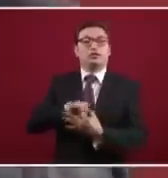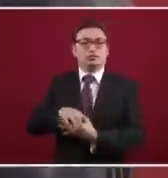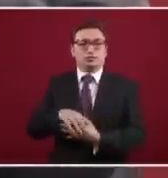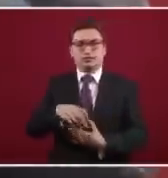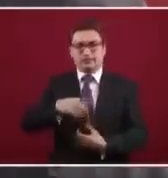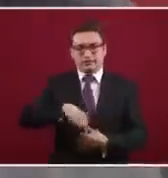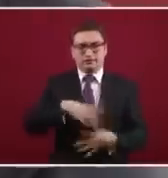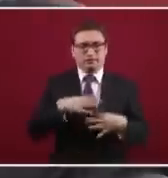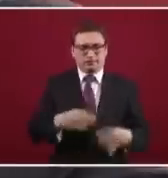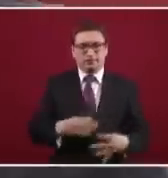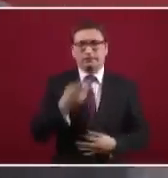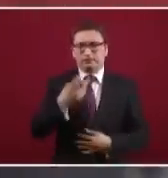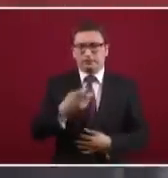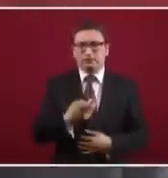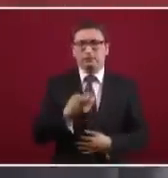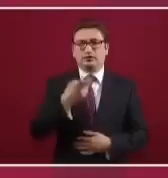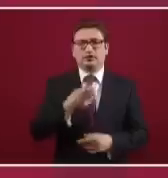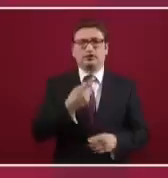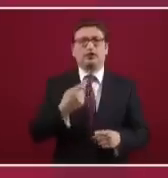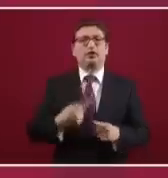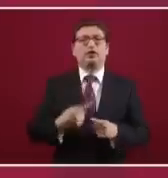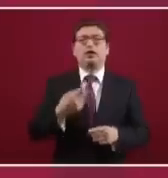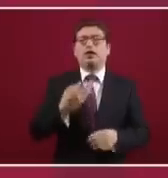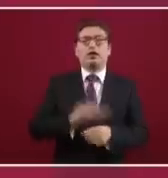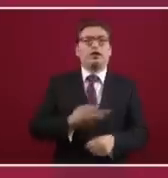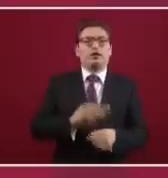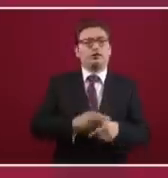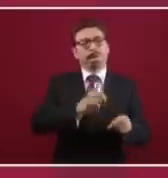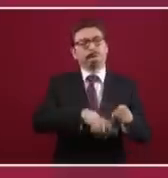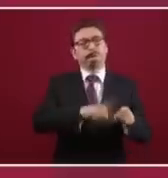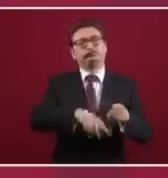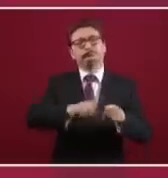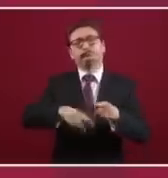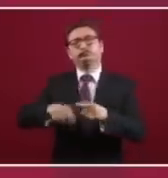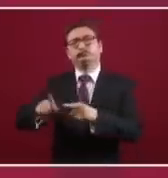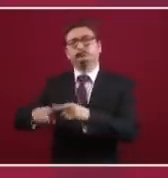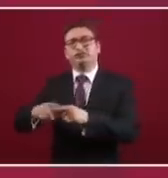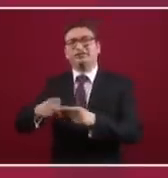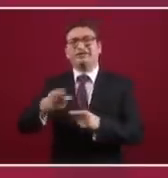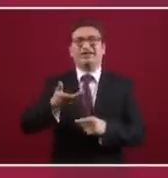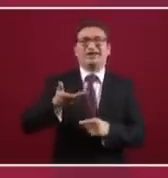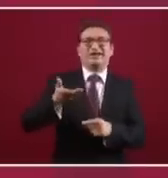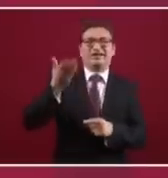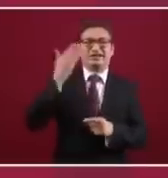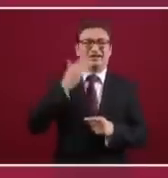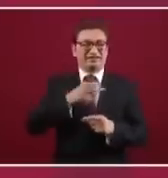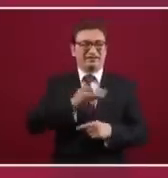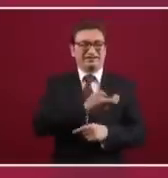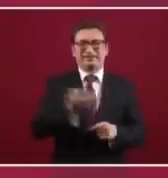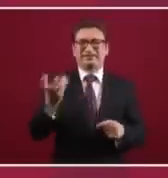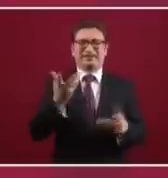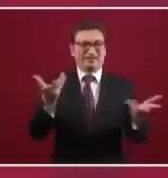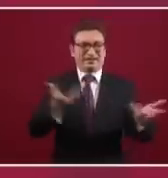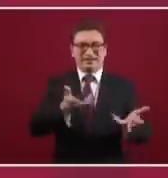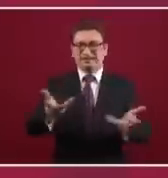Todo eso es lo que se está cayendo, ese andamiaje que crearon